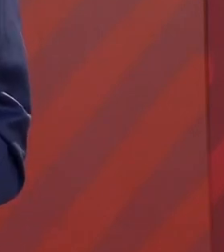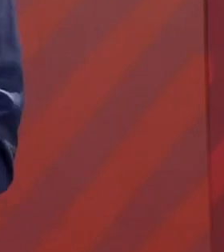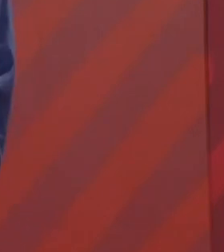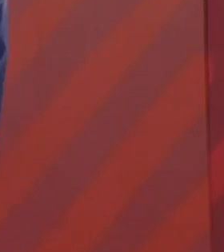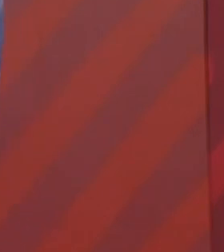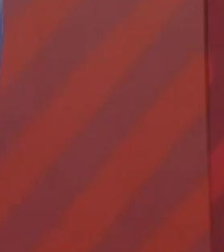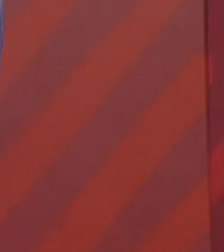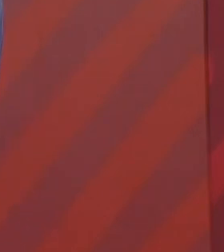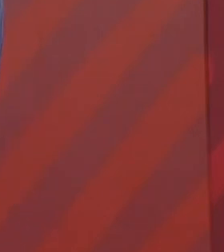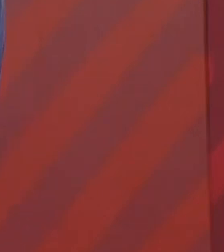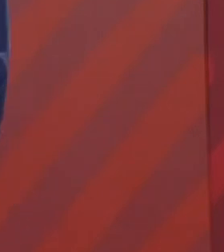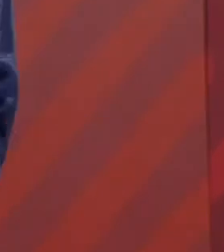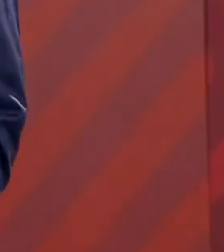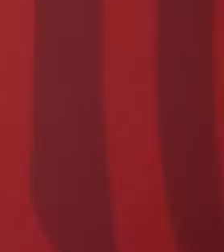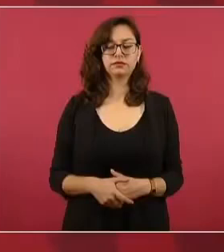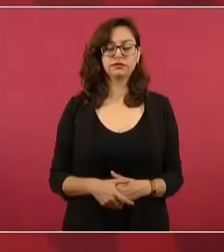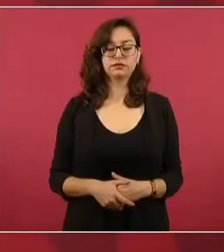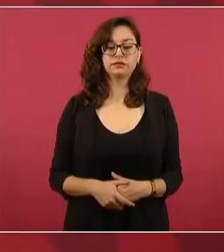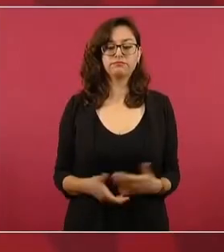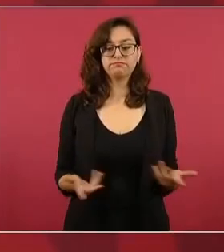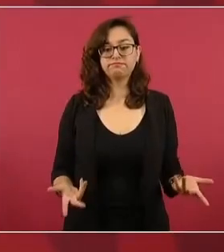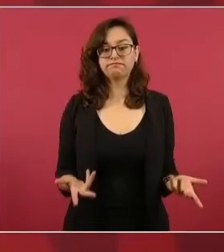esta situación. Entonces,